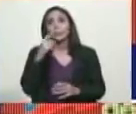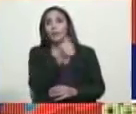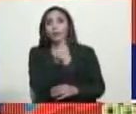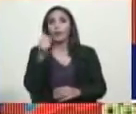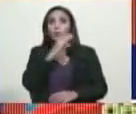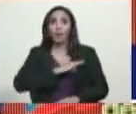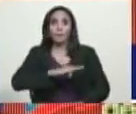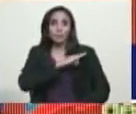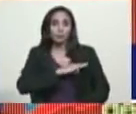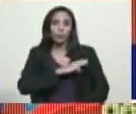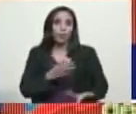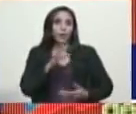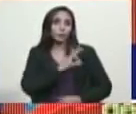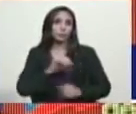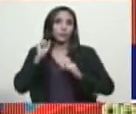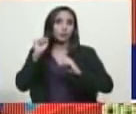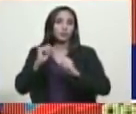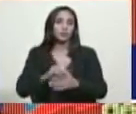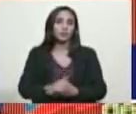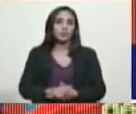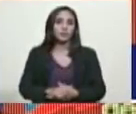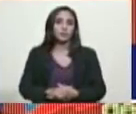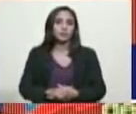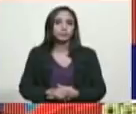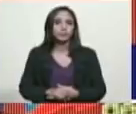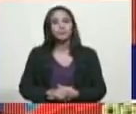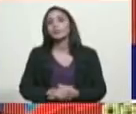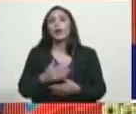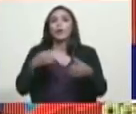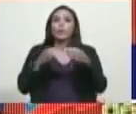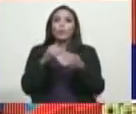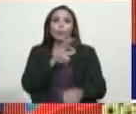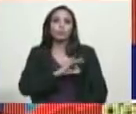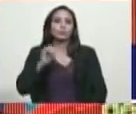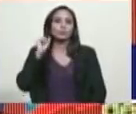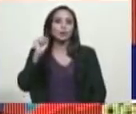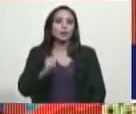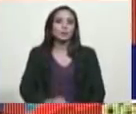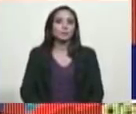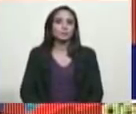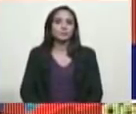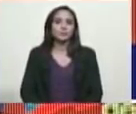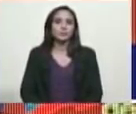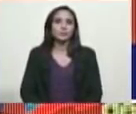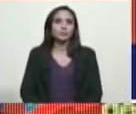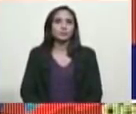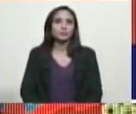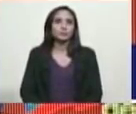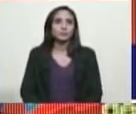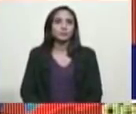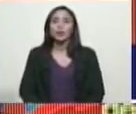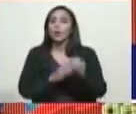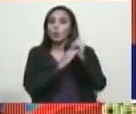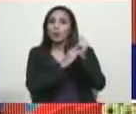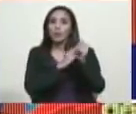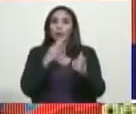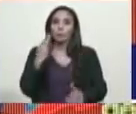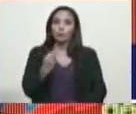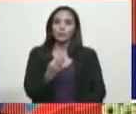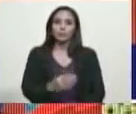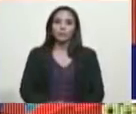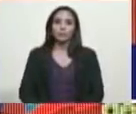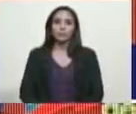socialista debe tener un poderoso movimiento social, debe tener un liderazgo forjado.